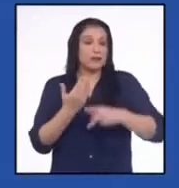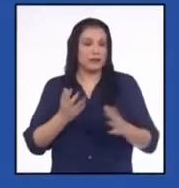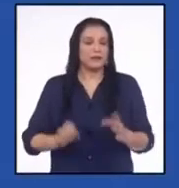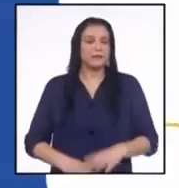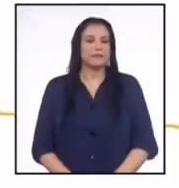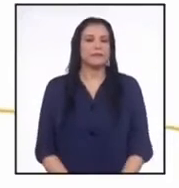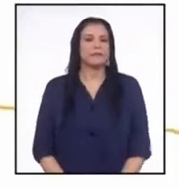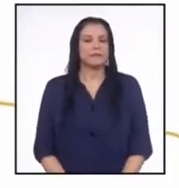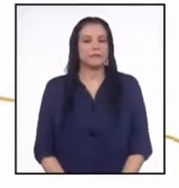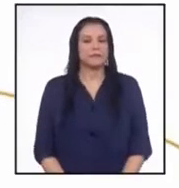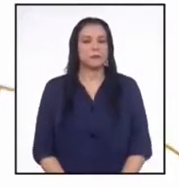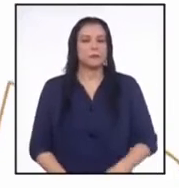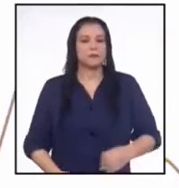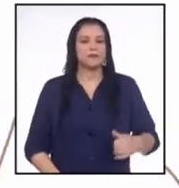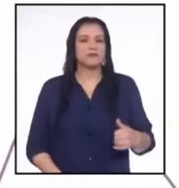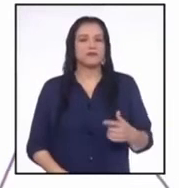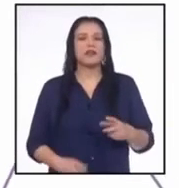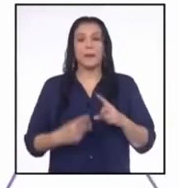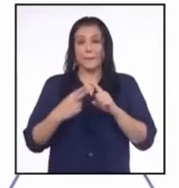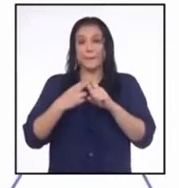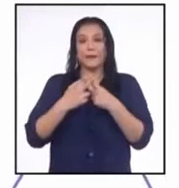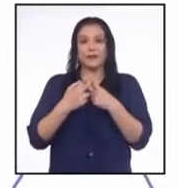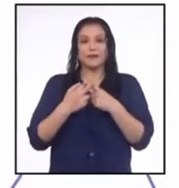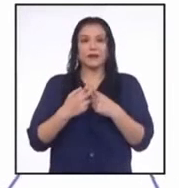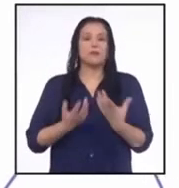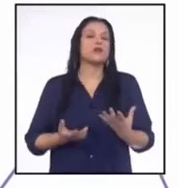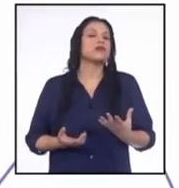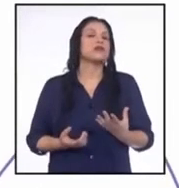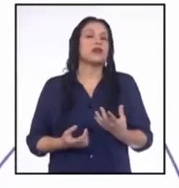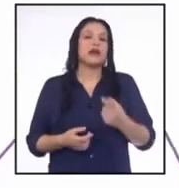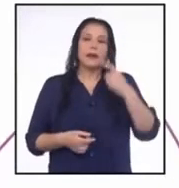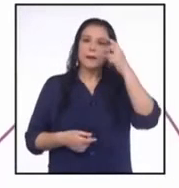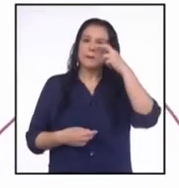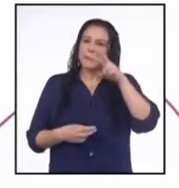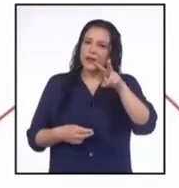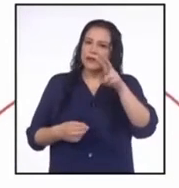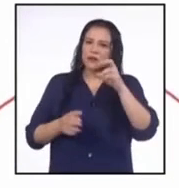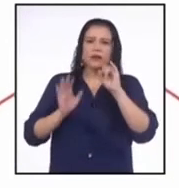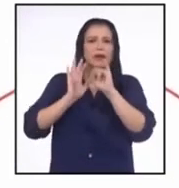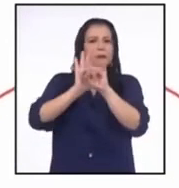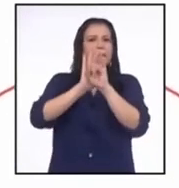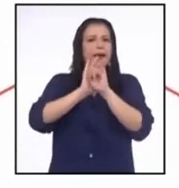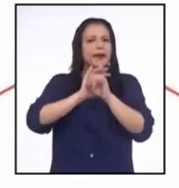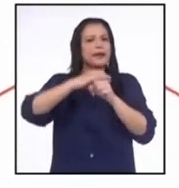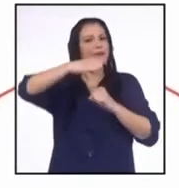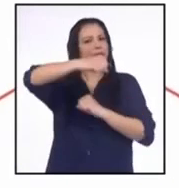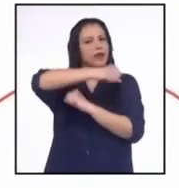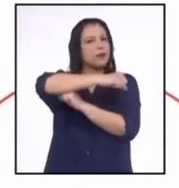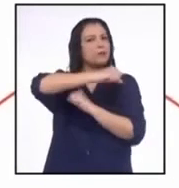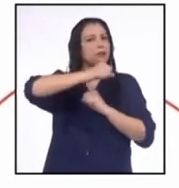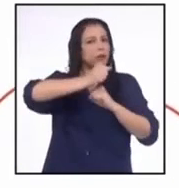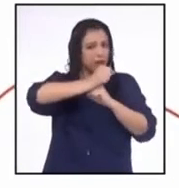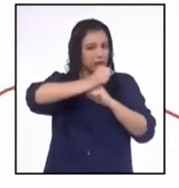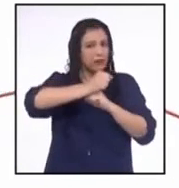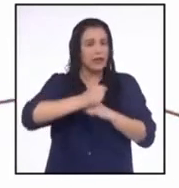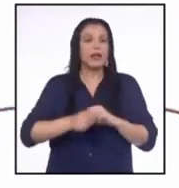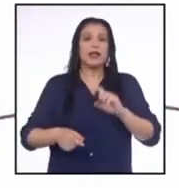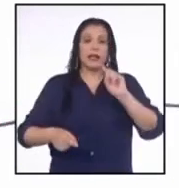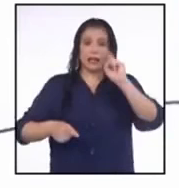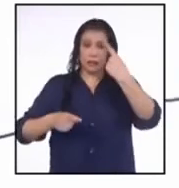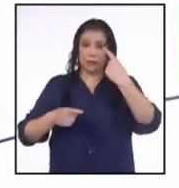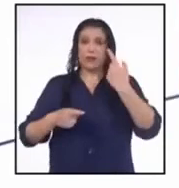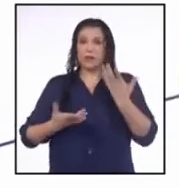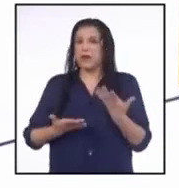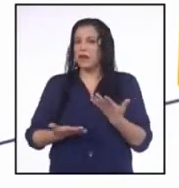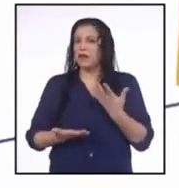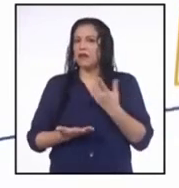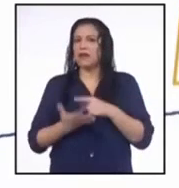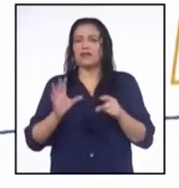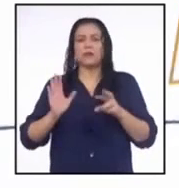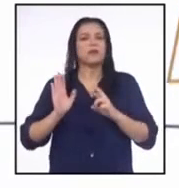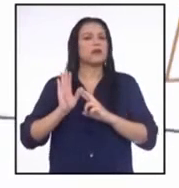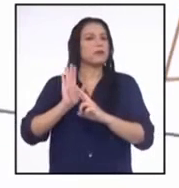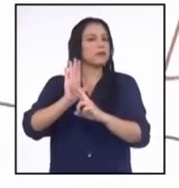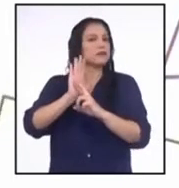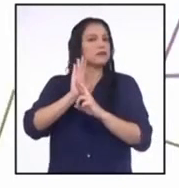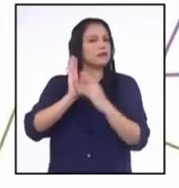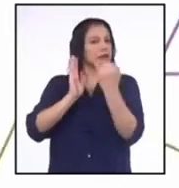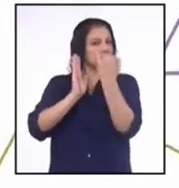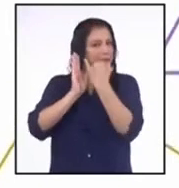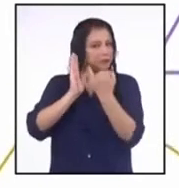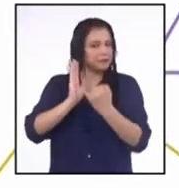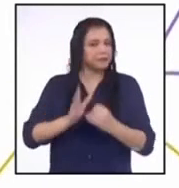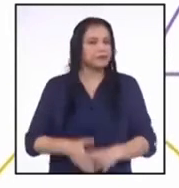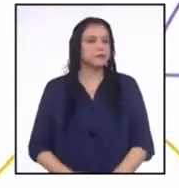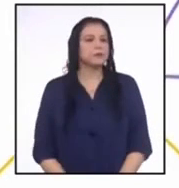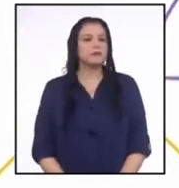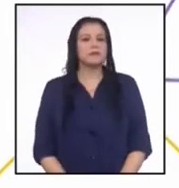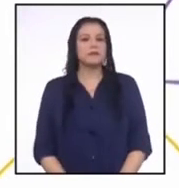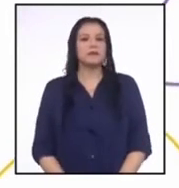plan. Empecemos tomando en cuenta la imagen del puente y como paso 1 realizamos la representación